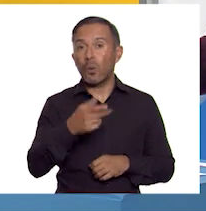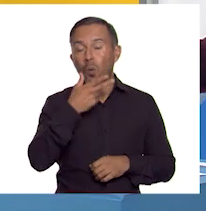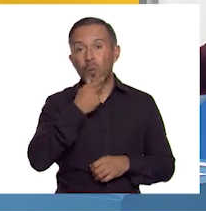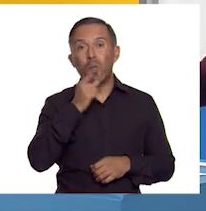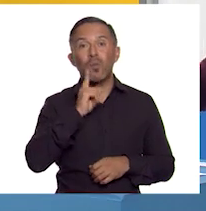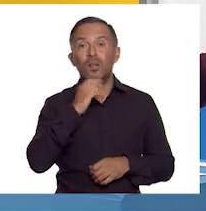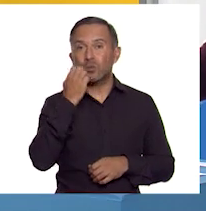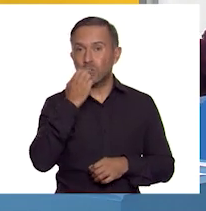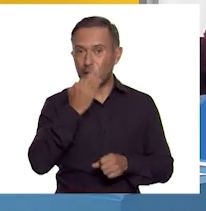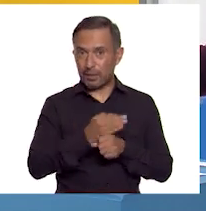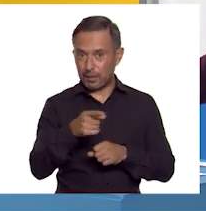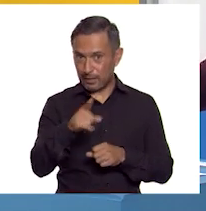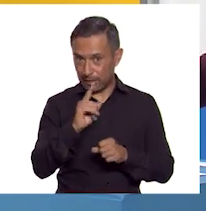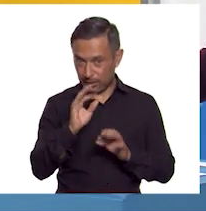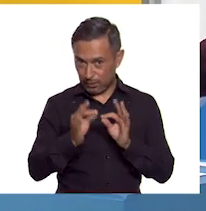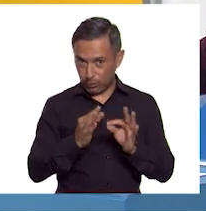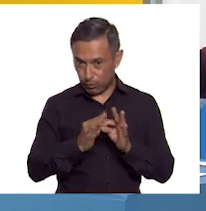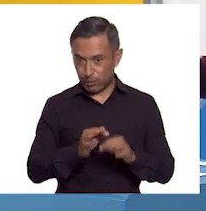casa.